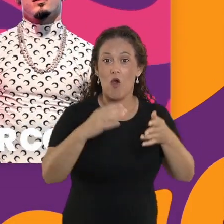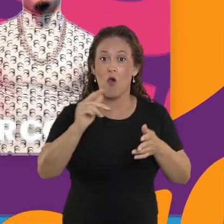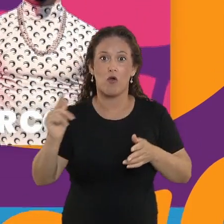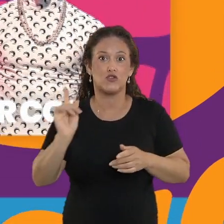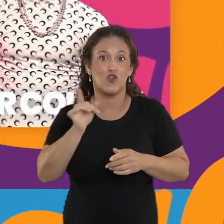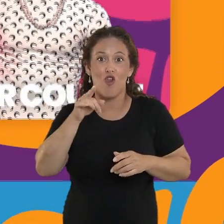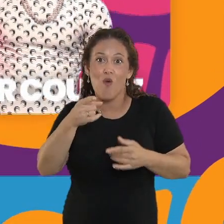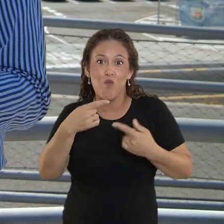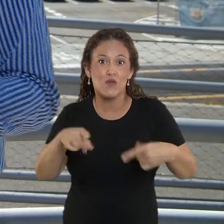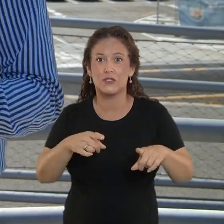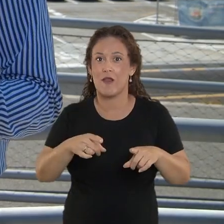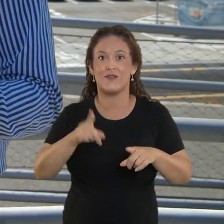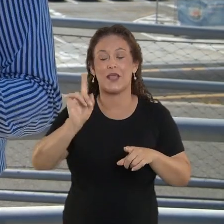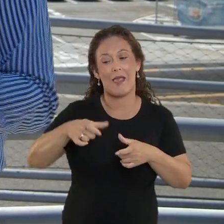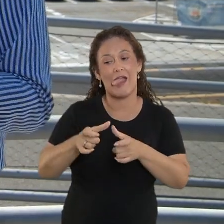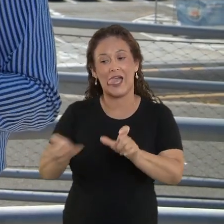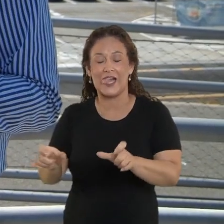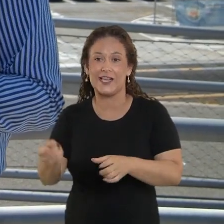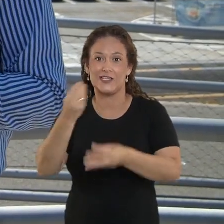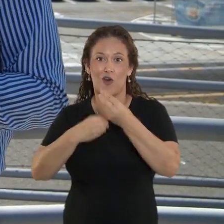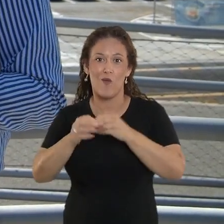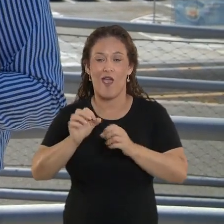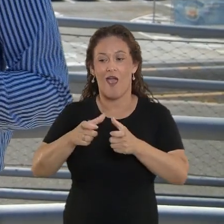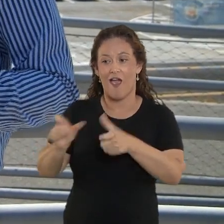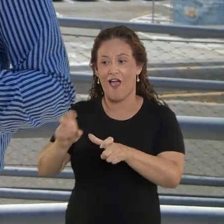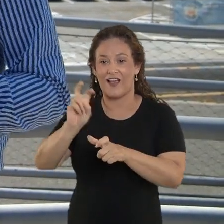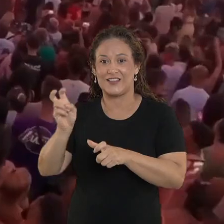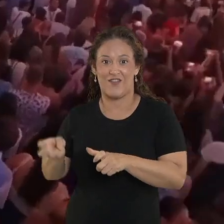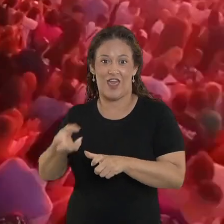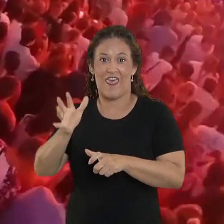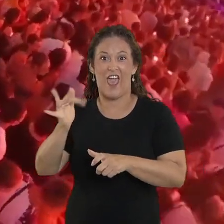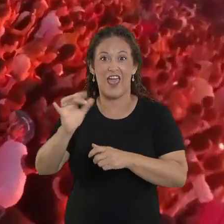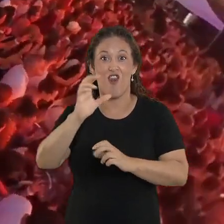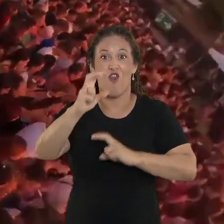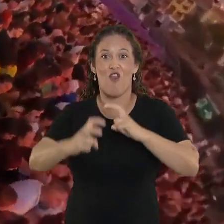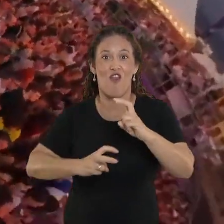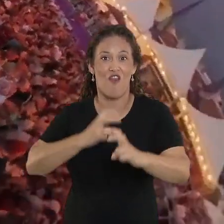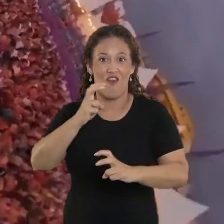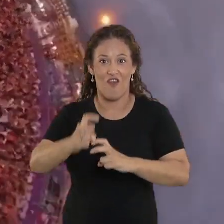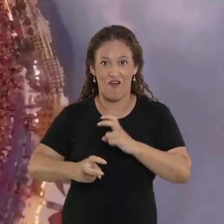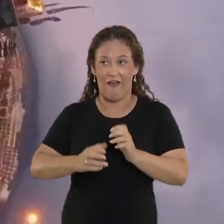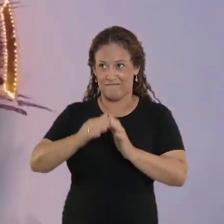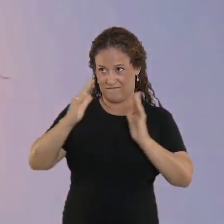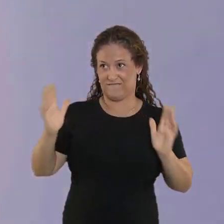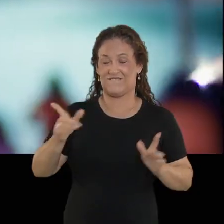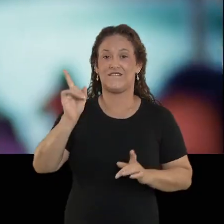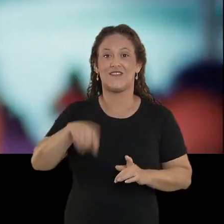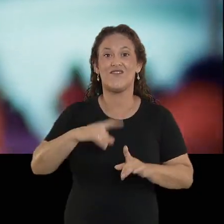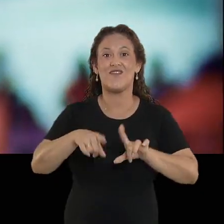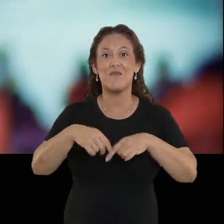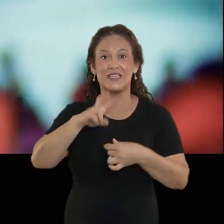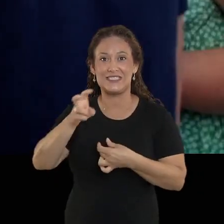eso. Es gastronomía, tiene una parte de actividades enorme este año. Tenemos una noria gigante,